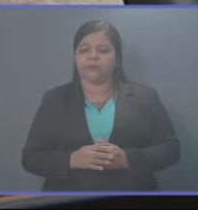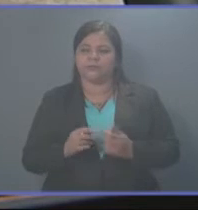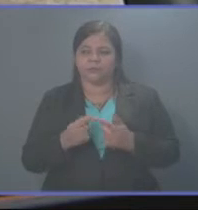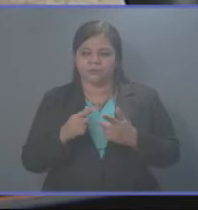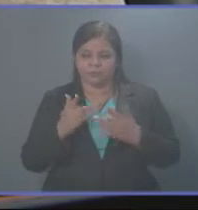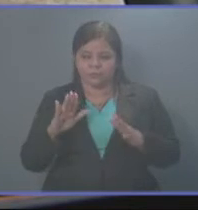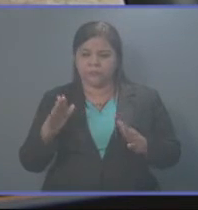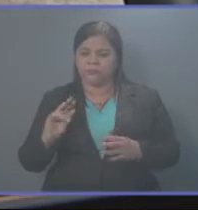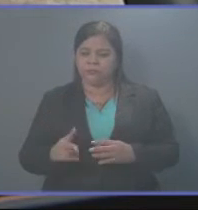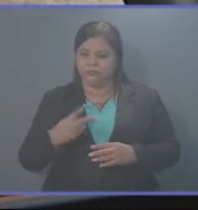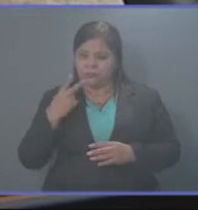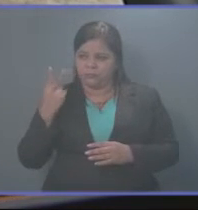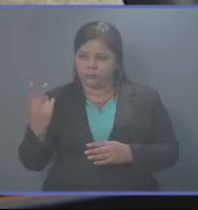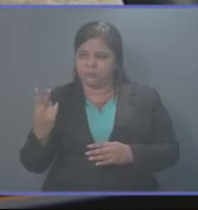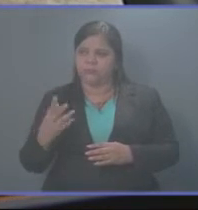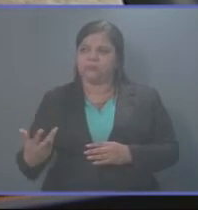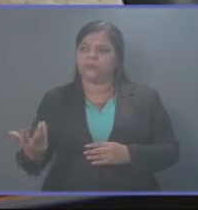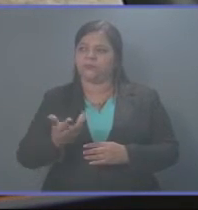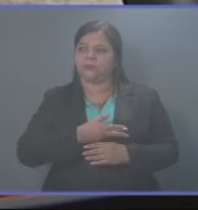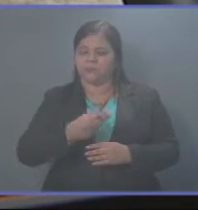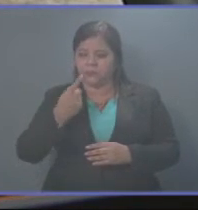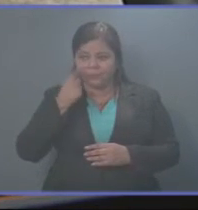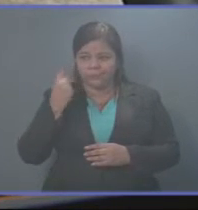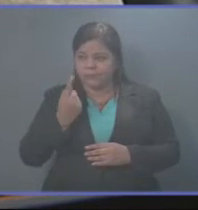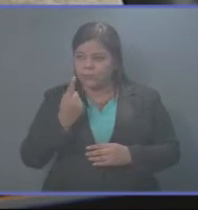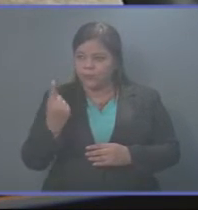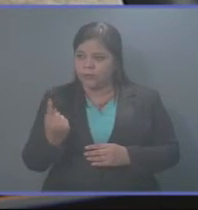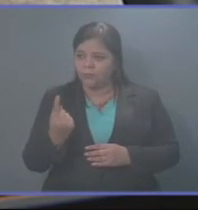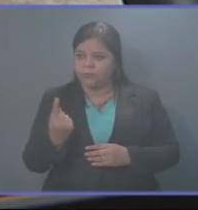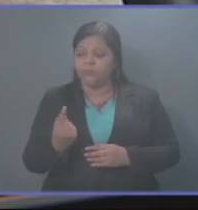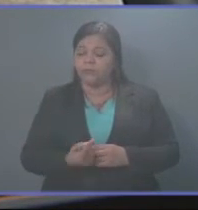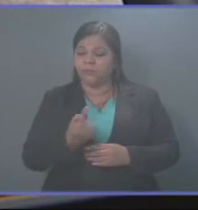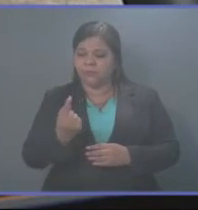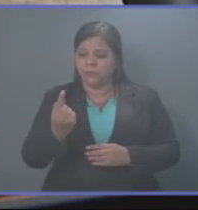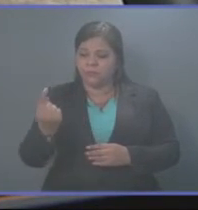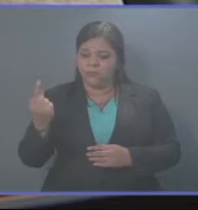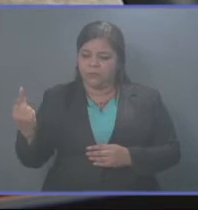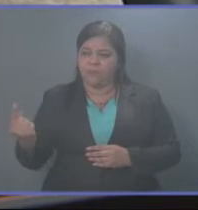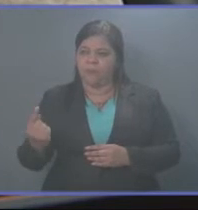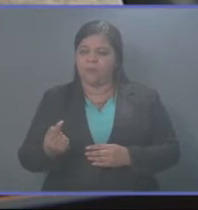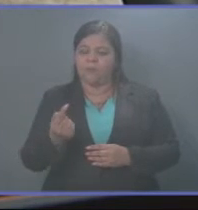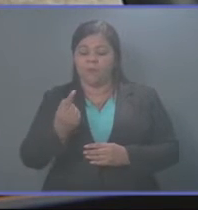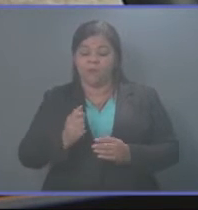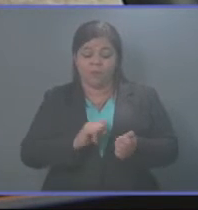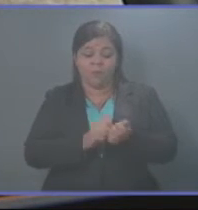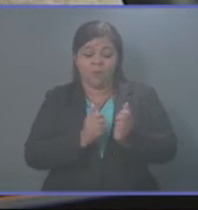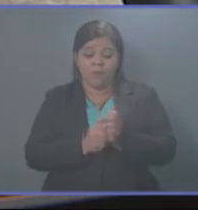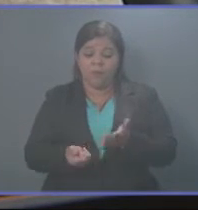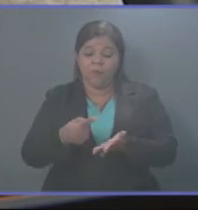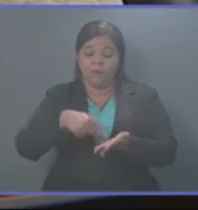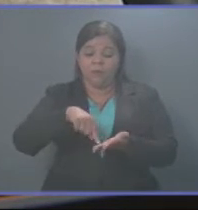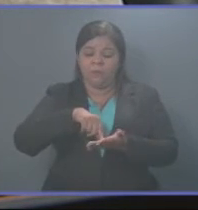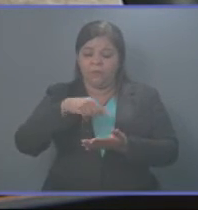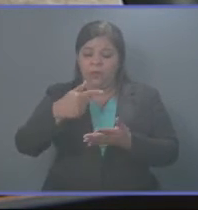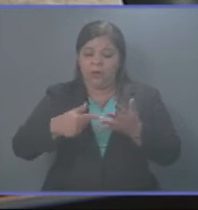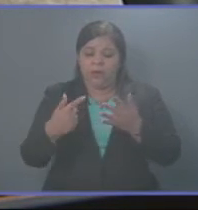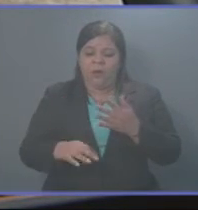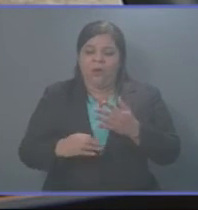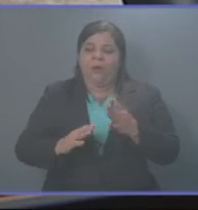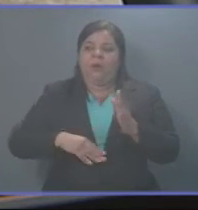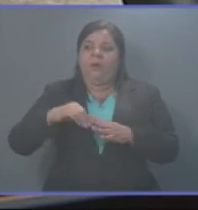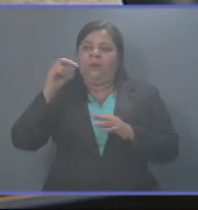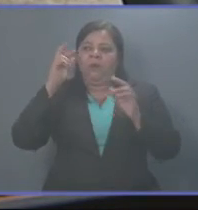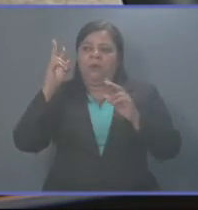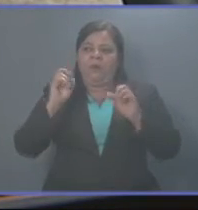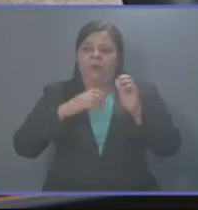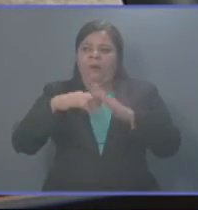segundo es que buscamos poner al atleta en el centro de esta ley y consignamos temas como